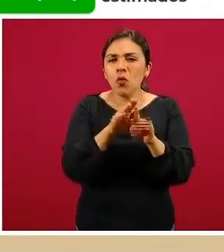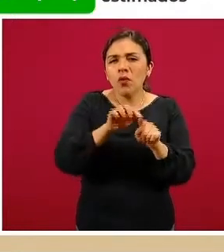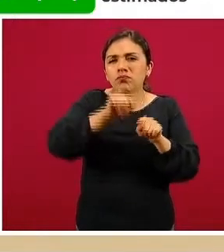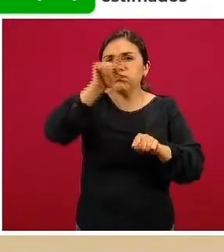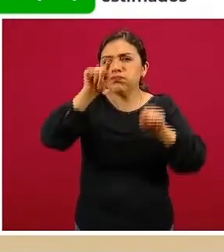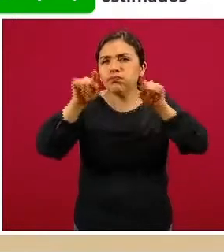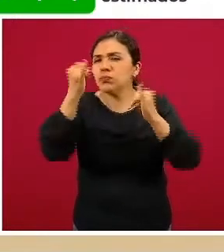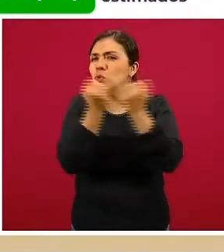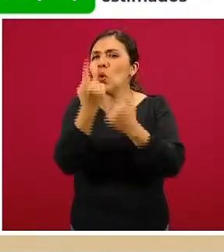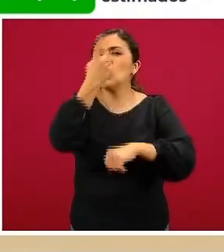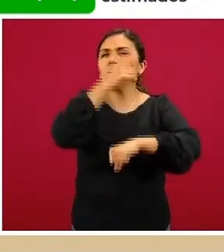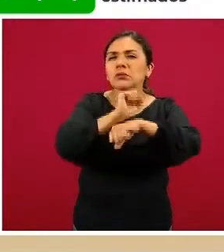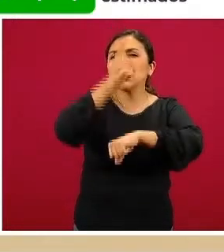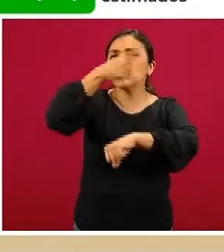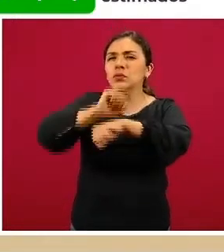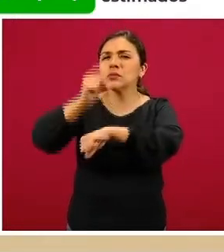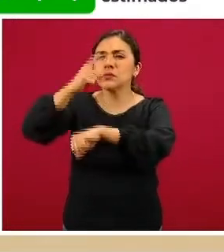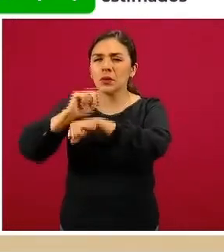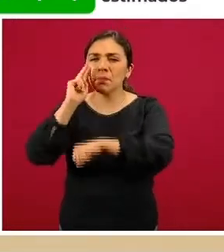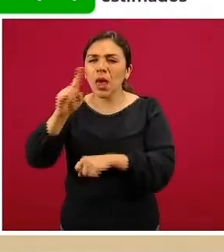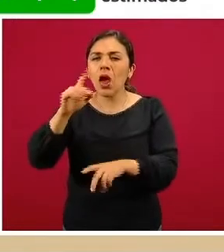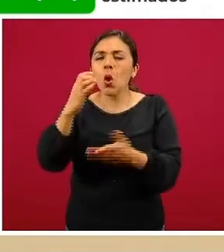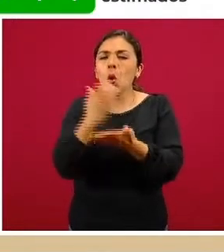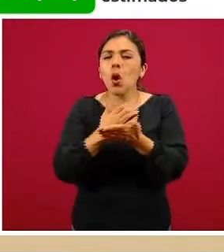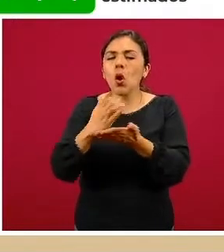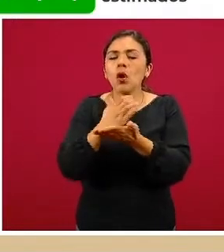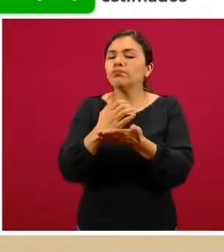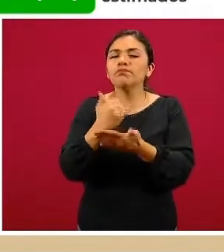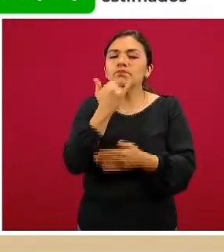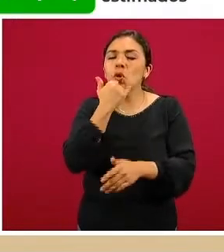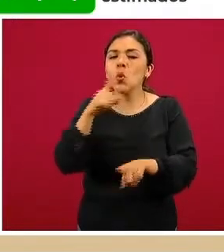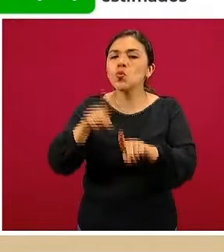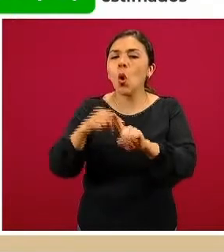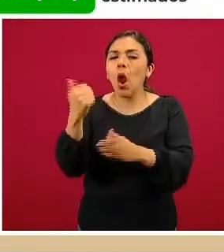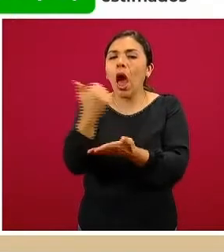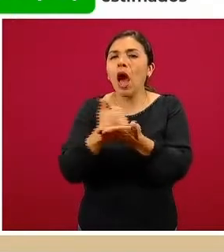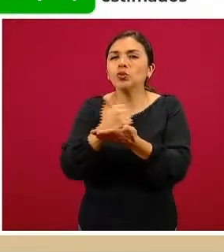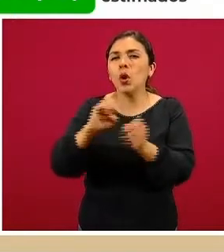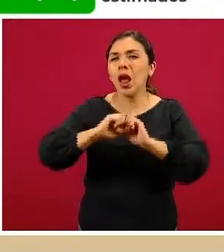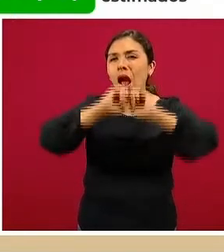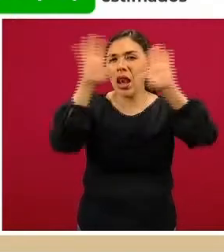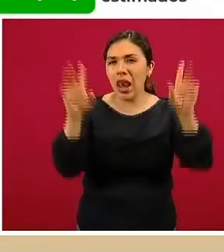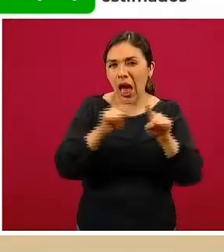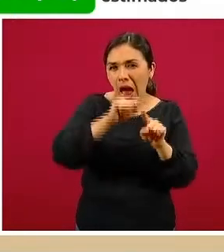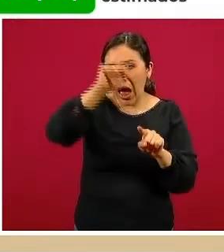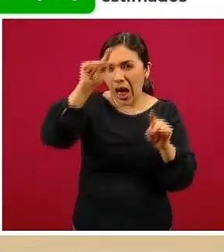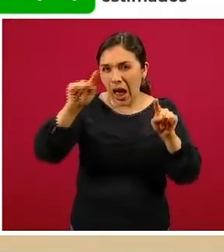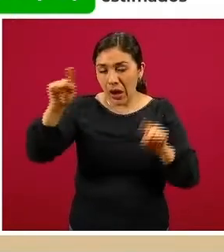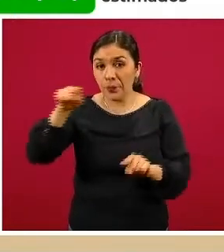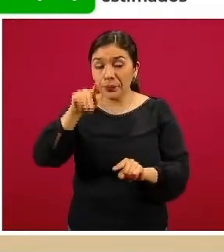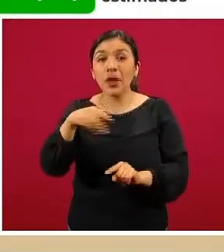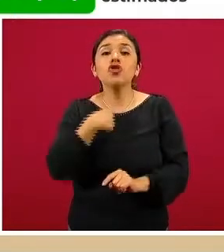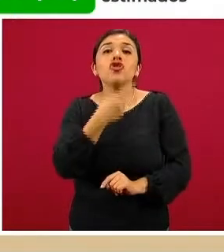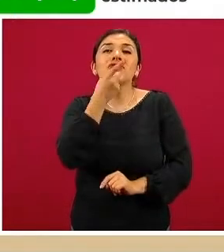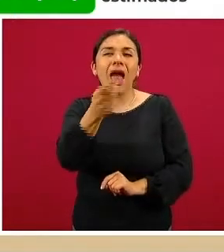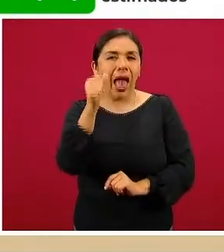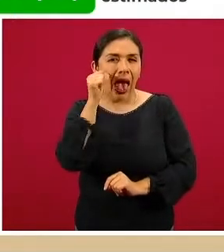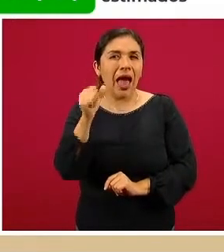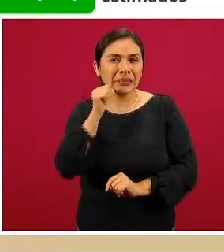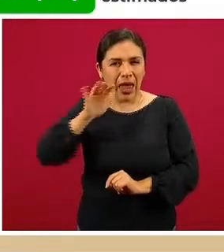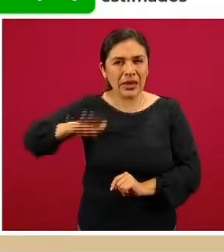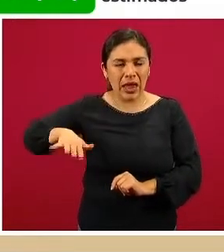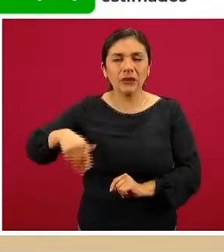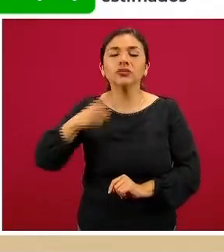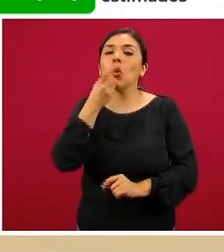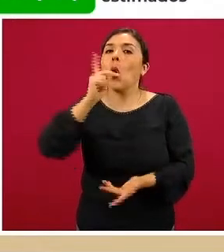por semana epidemiológica en la barra de color azul claro. Y decíamos el día de ayer,